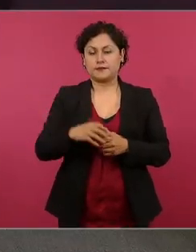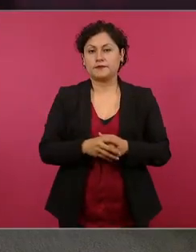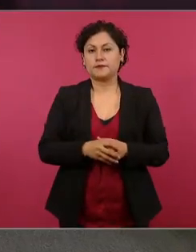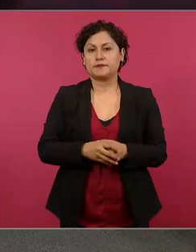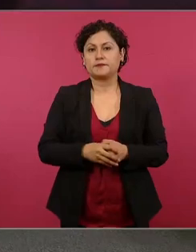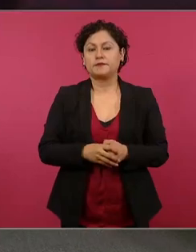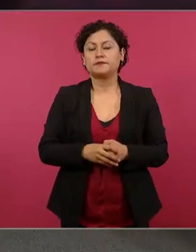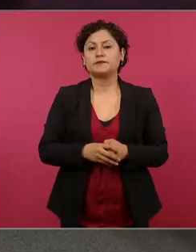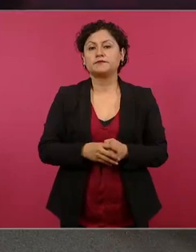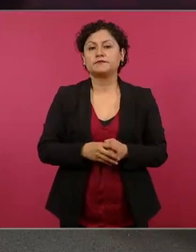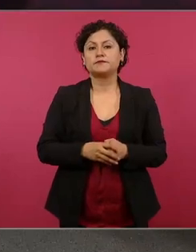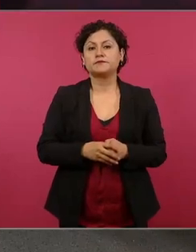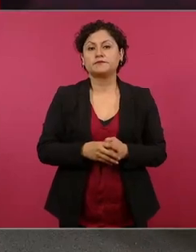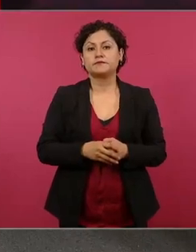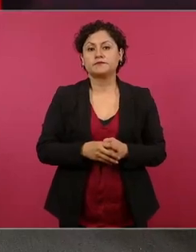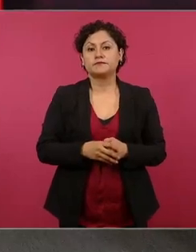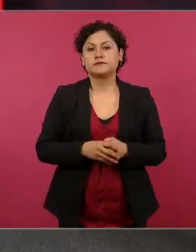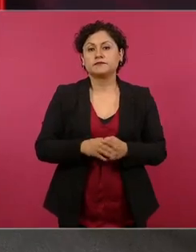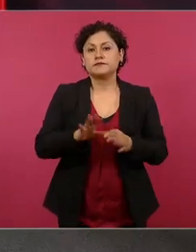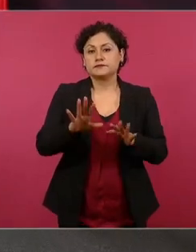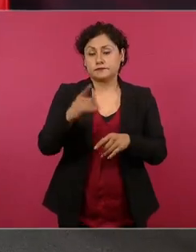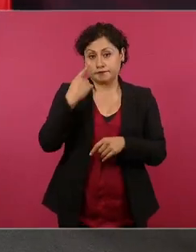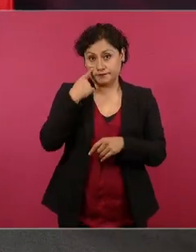Está prohibido el autoabasto